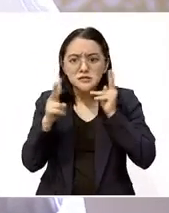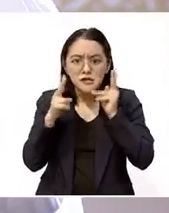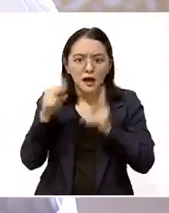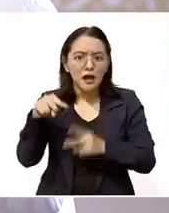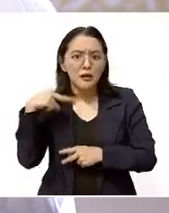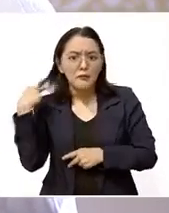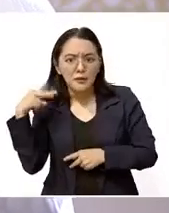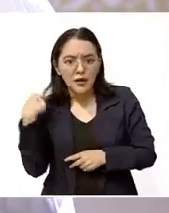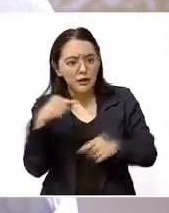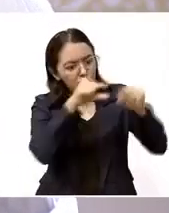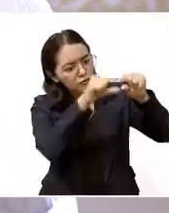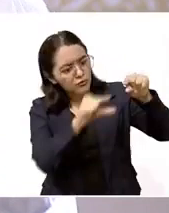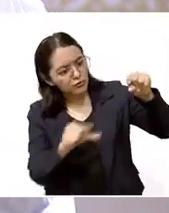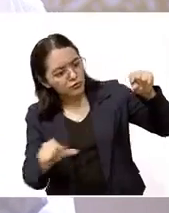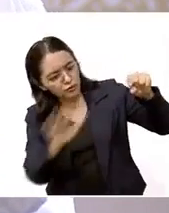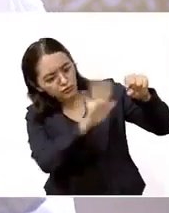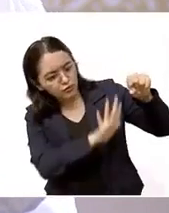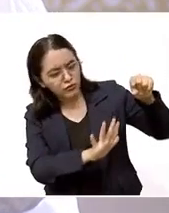de Veracruz,